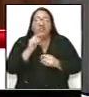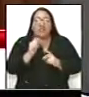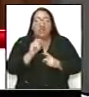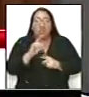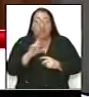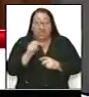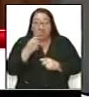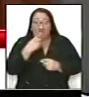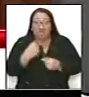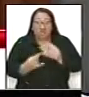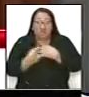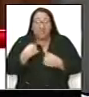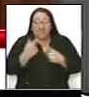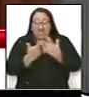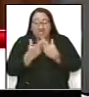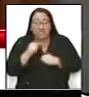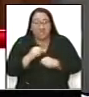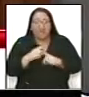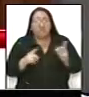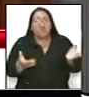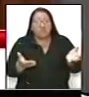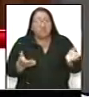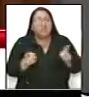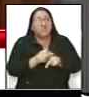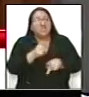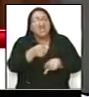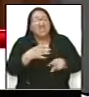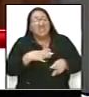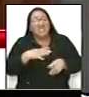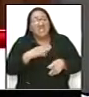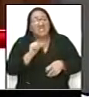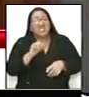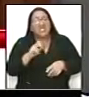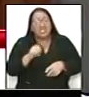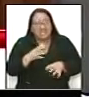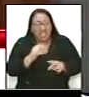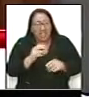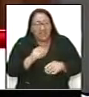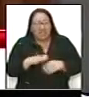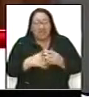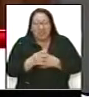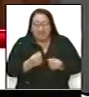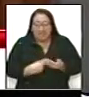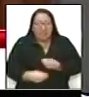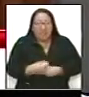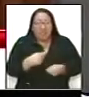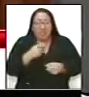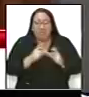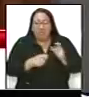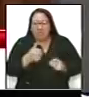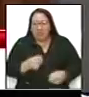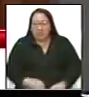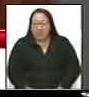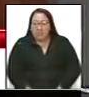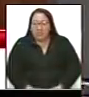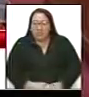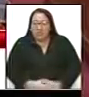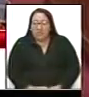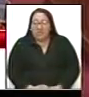procesada, nunca ha sido en el nunca ha estado el código de ética, presidente. Y eso hay que tener autoridad moral para atacar o calificar a otra persona.